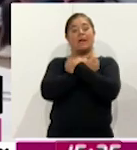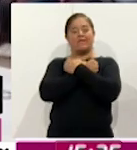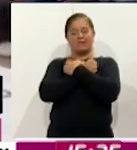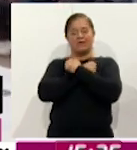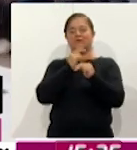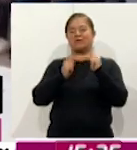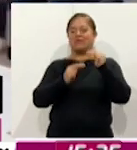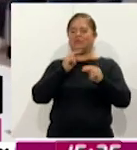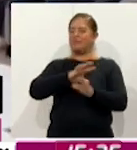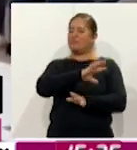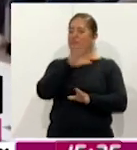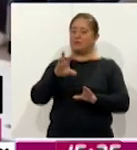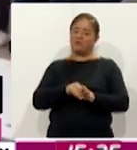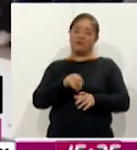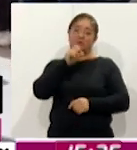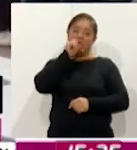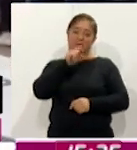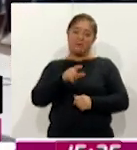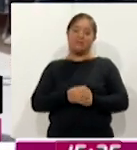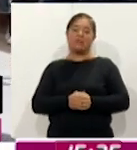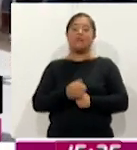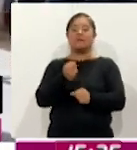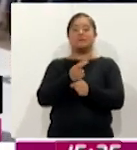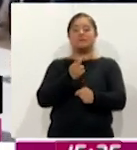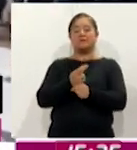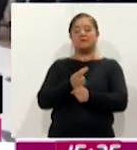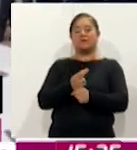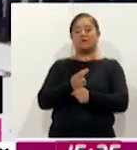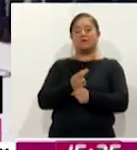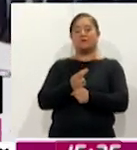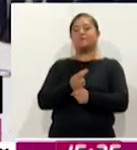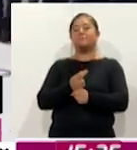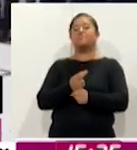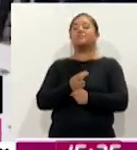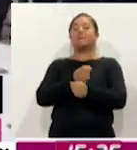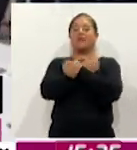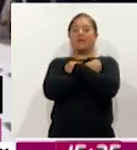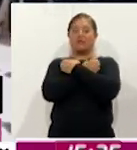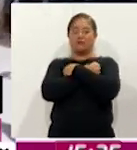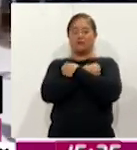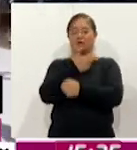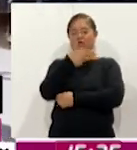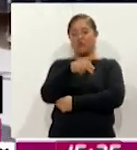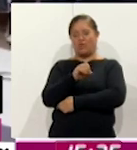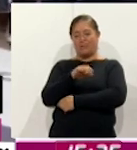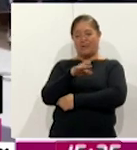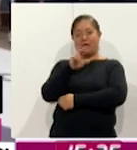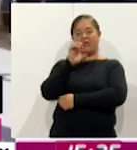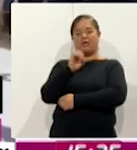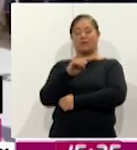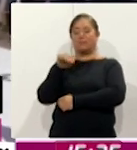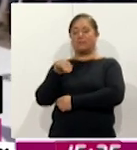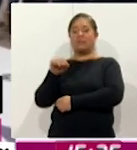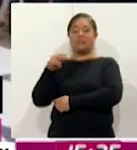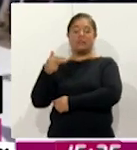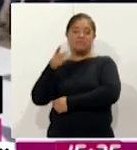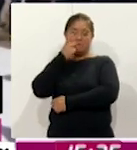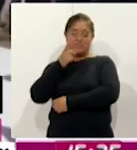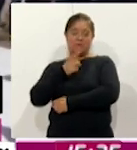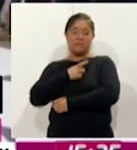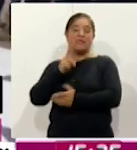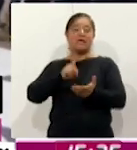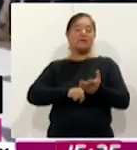educativos. Además, por su parte, el secretario de Educación Pública del estado de Tlaxcala, Homero Meneses Hernández, informó que en la entidad